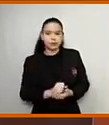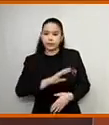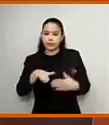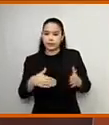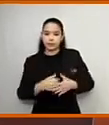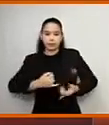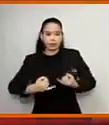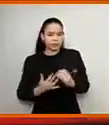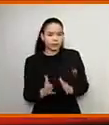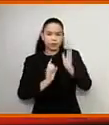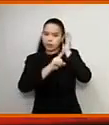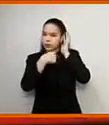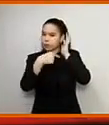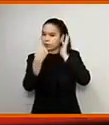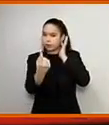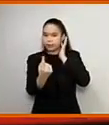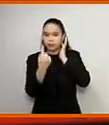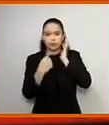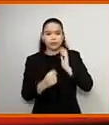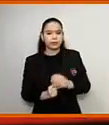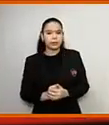todos los jugadores de más 1.